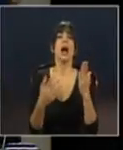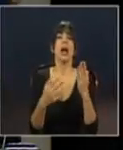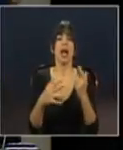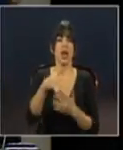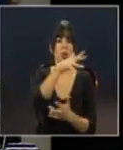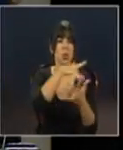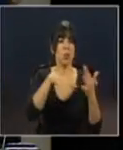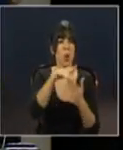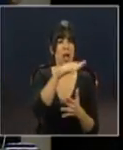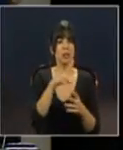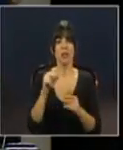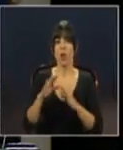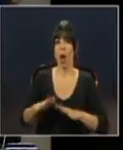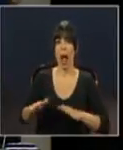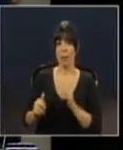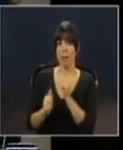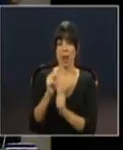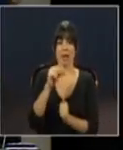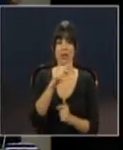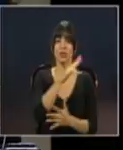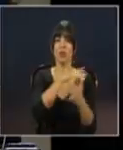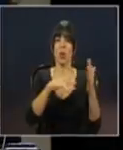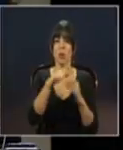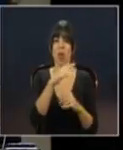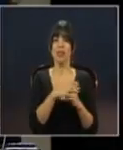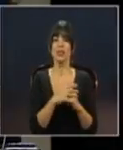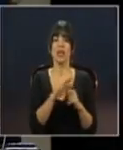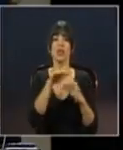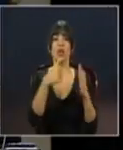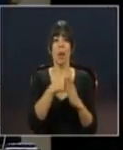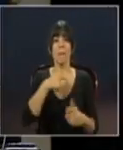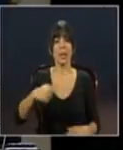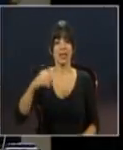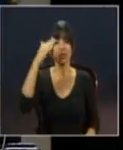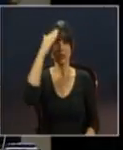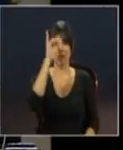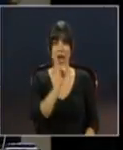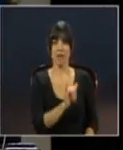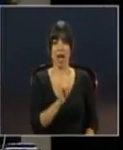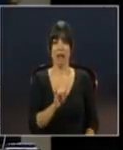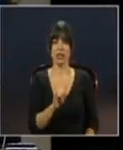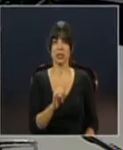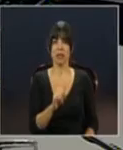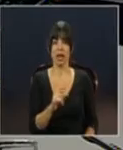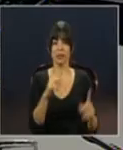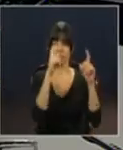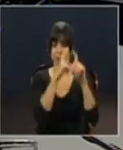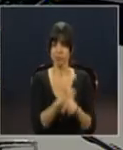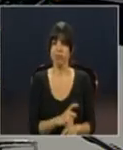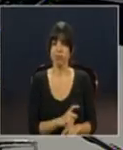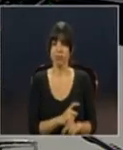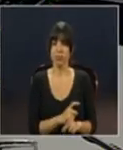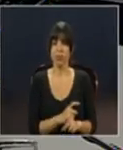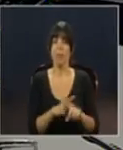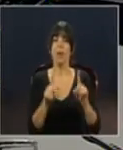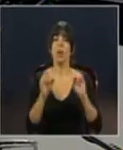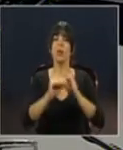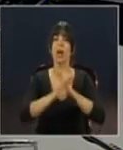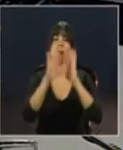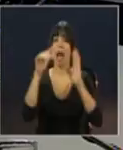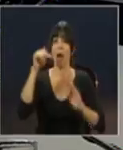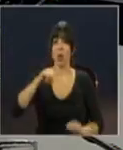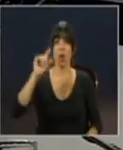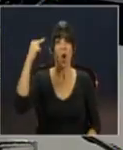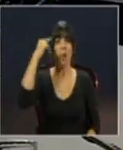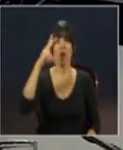calma. Eso lo saben todos quienes han sido presidentes. Sin embargo, es evidente que este gobierno